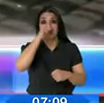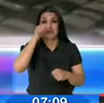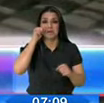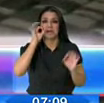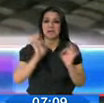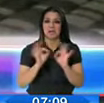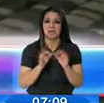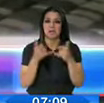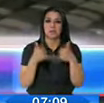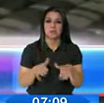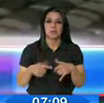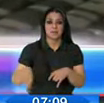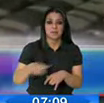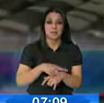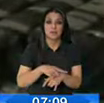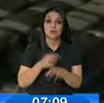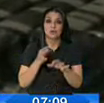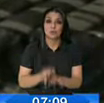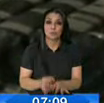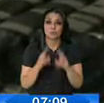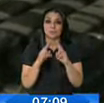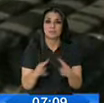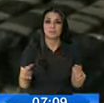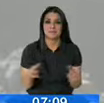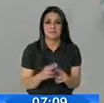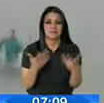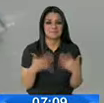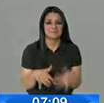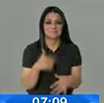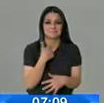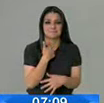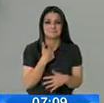para los marinos les llegó unos días antes de la Nochebuena.